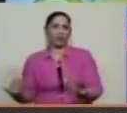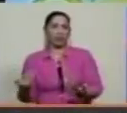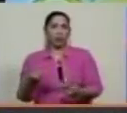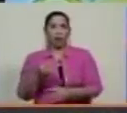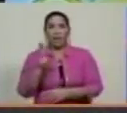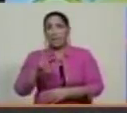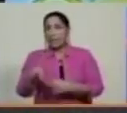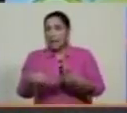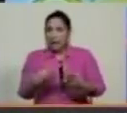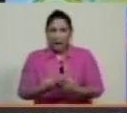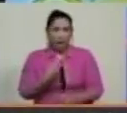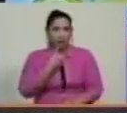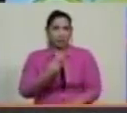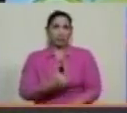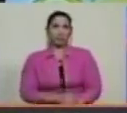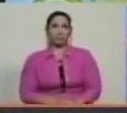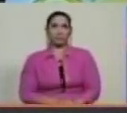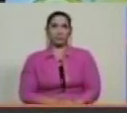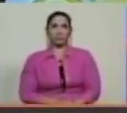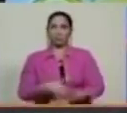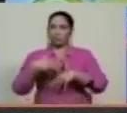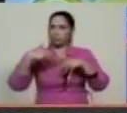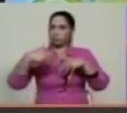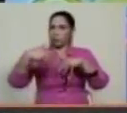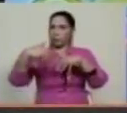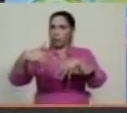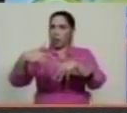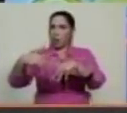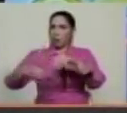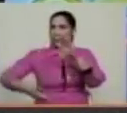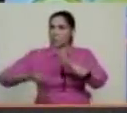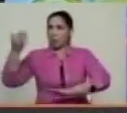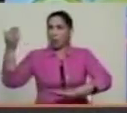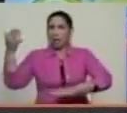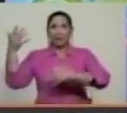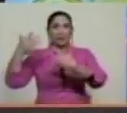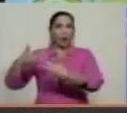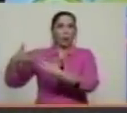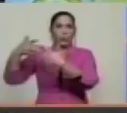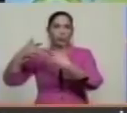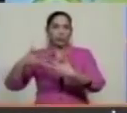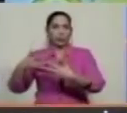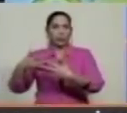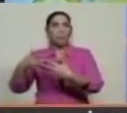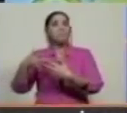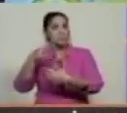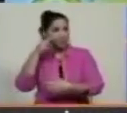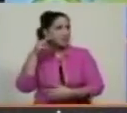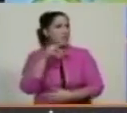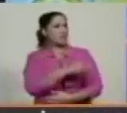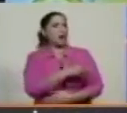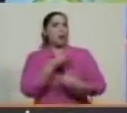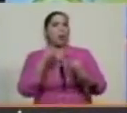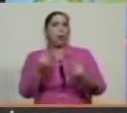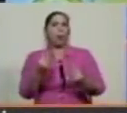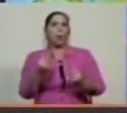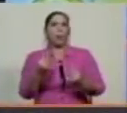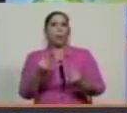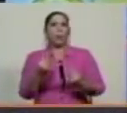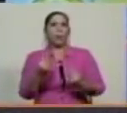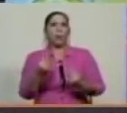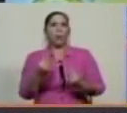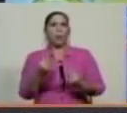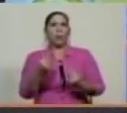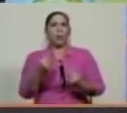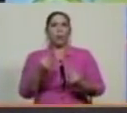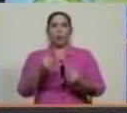visto la marcha que va para Estados Unidos, pero si ven a unos tipos que en el medio de la nada se bajaron